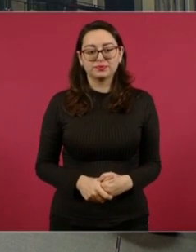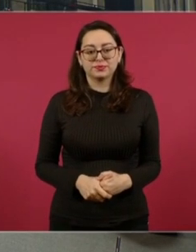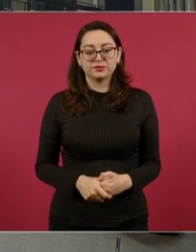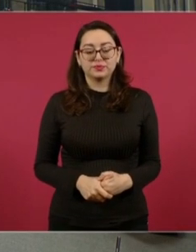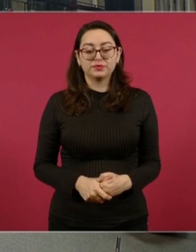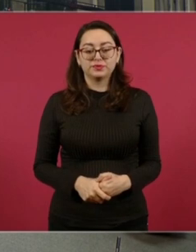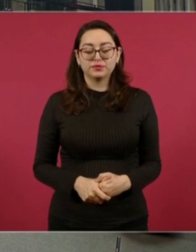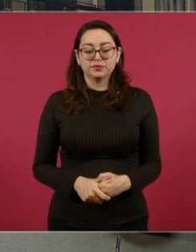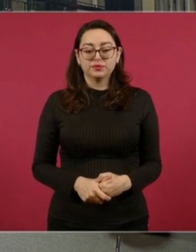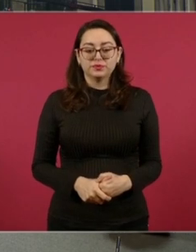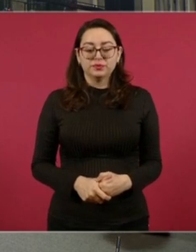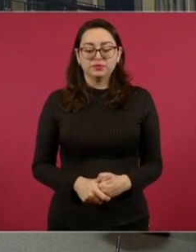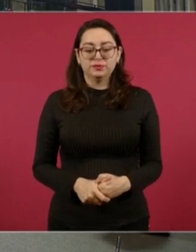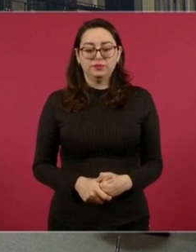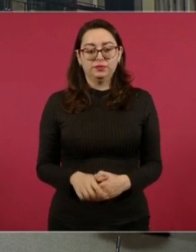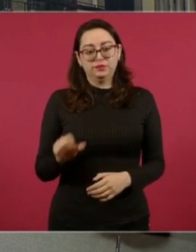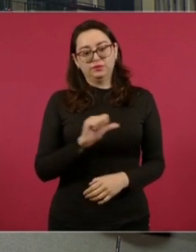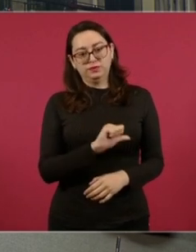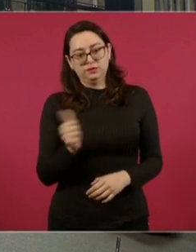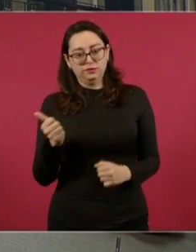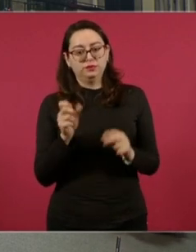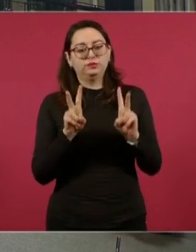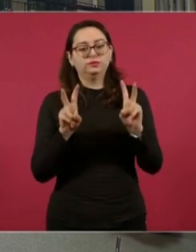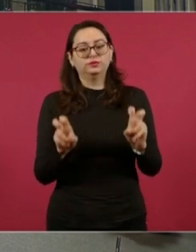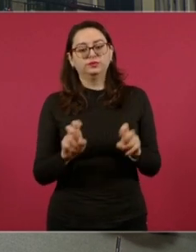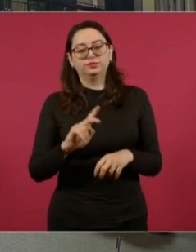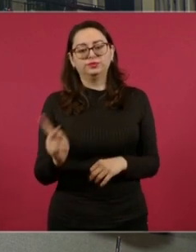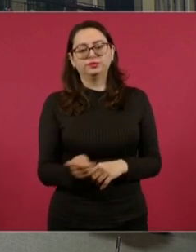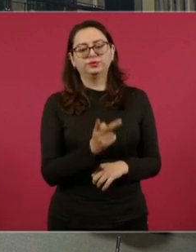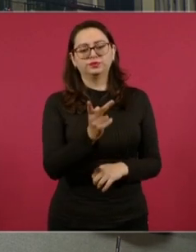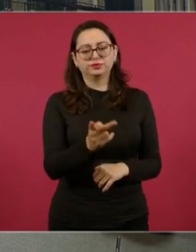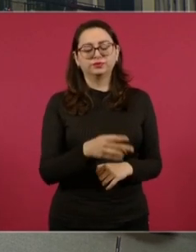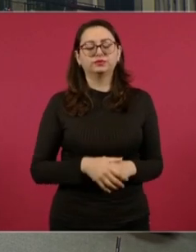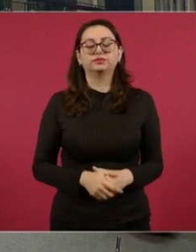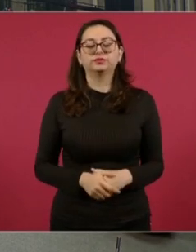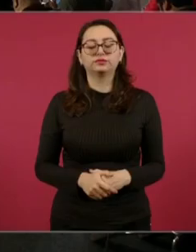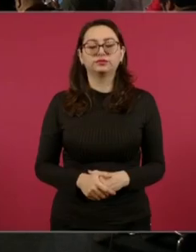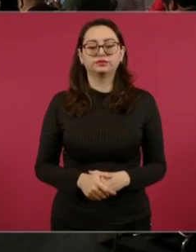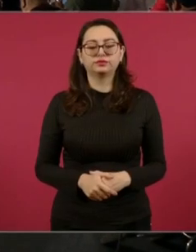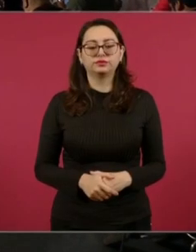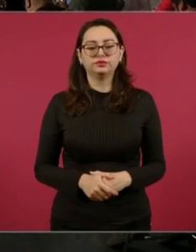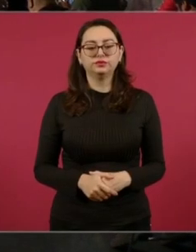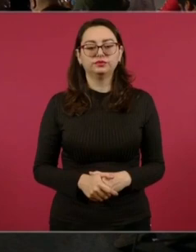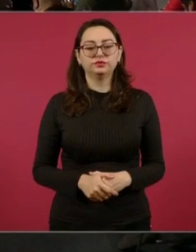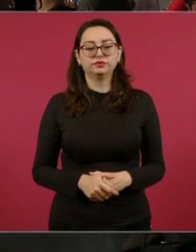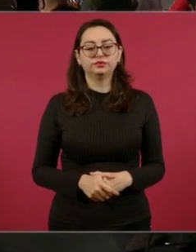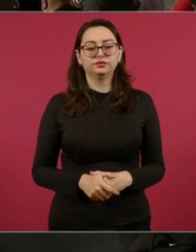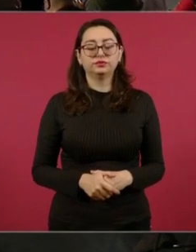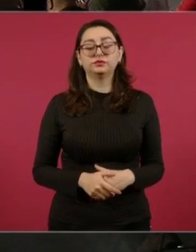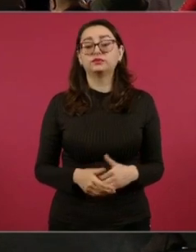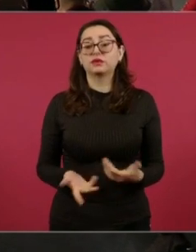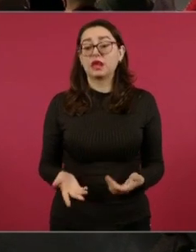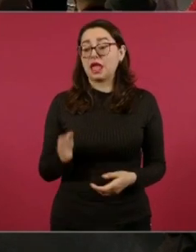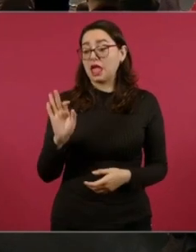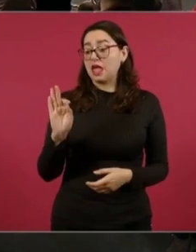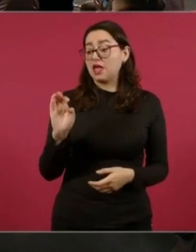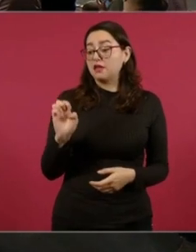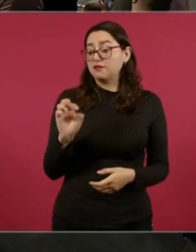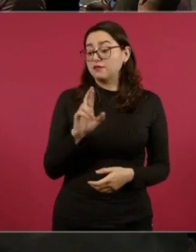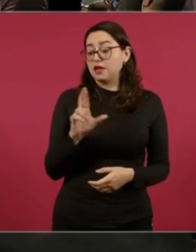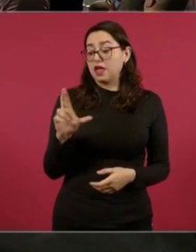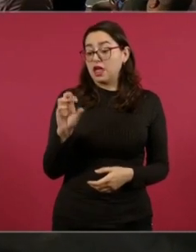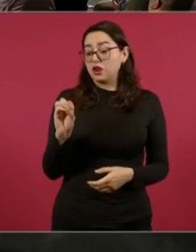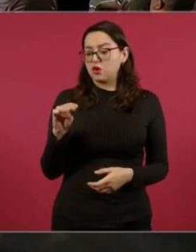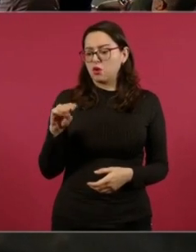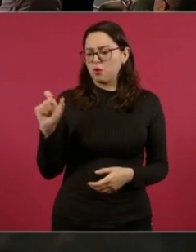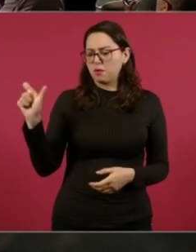Gracias, presidente. En otro tema, la COFECE inició una investigación por monopolio contra Ferromex para incentivar, en